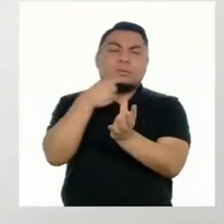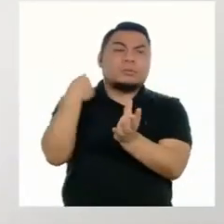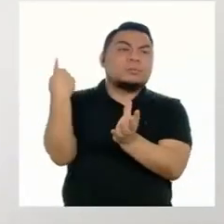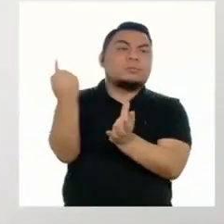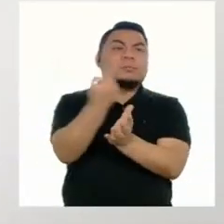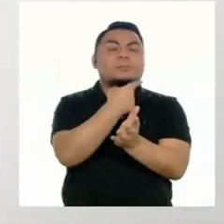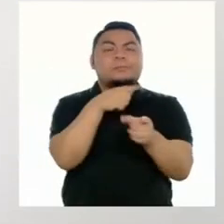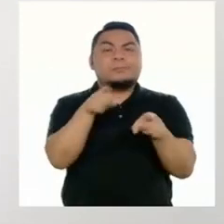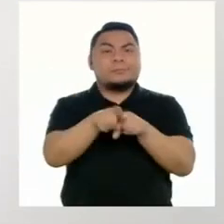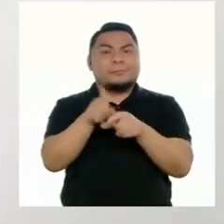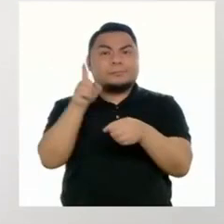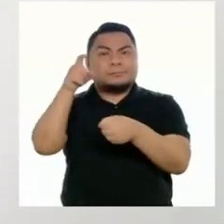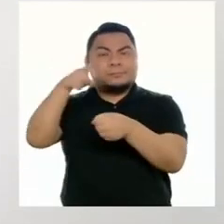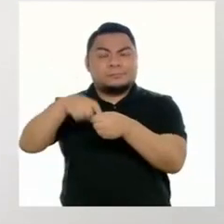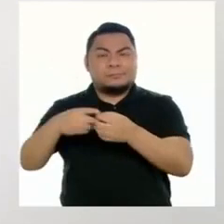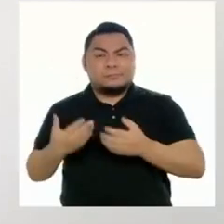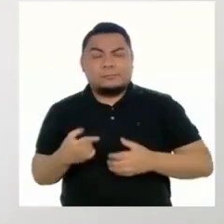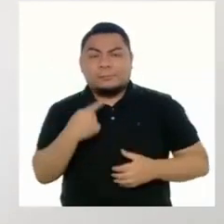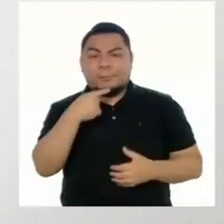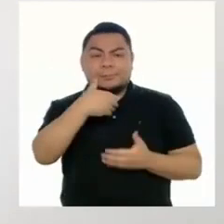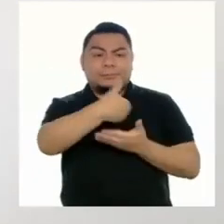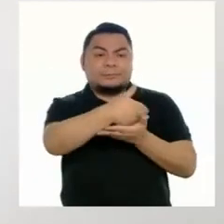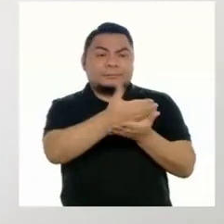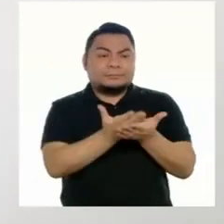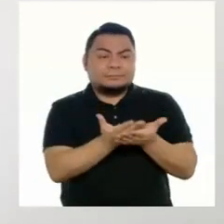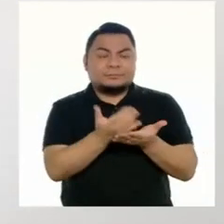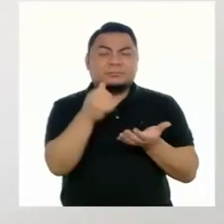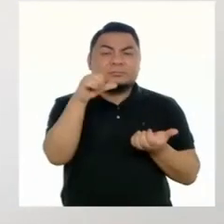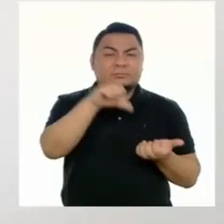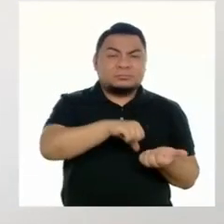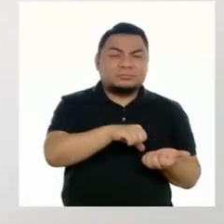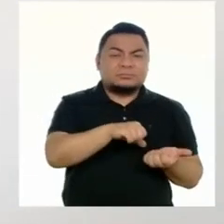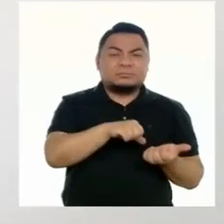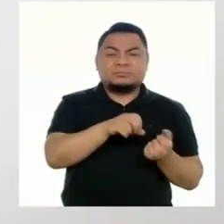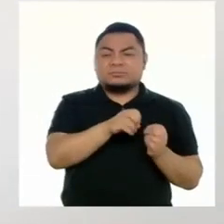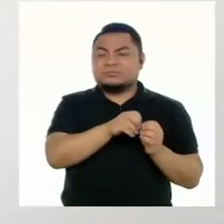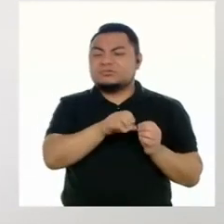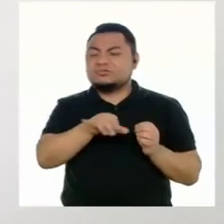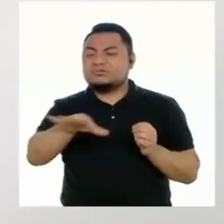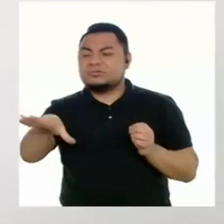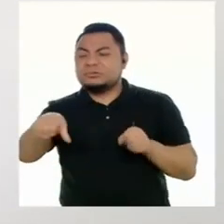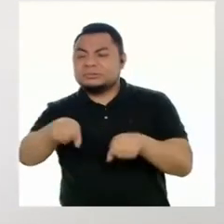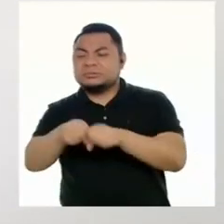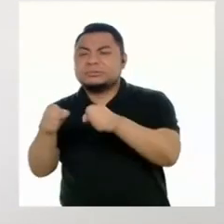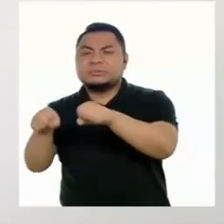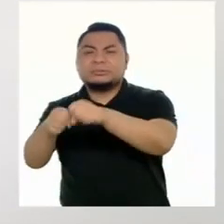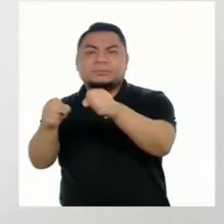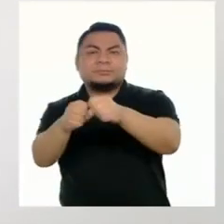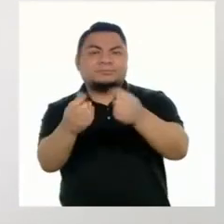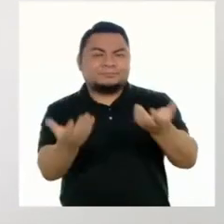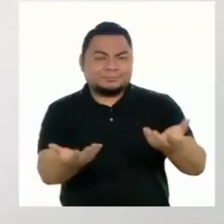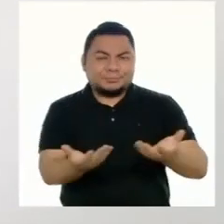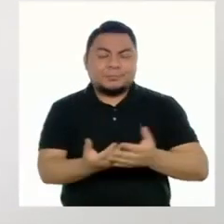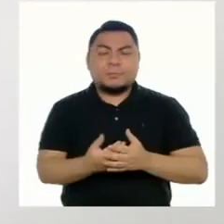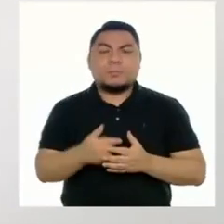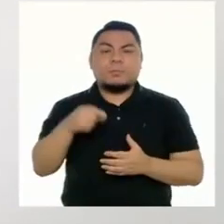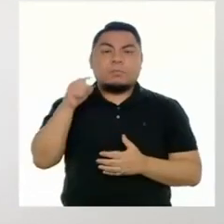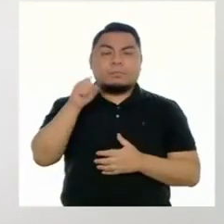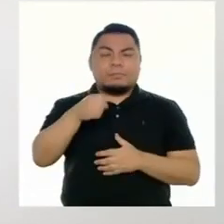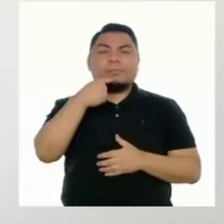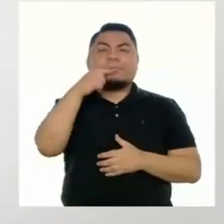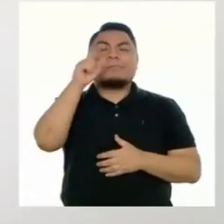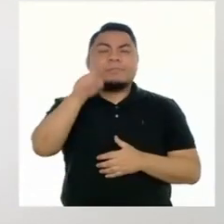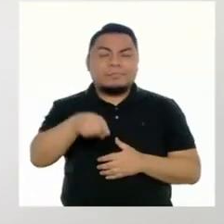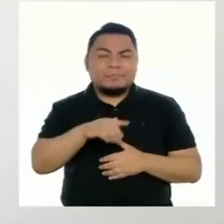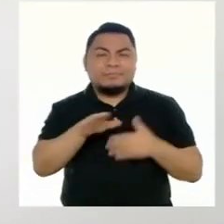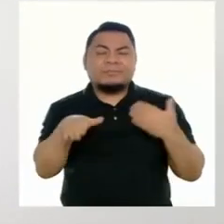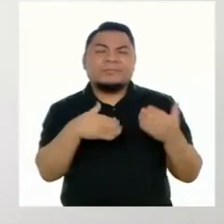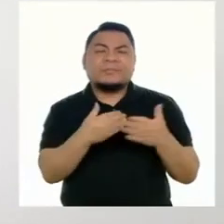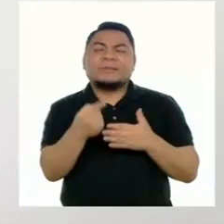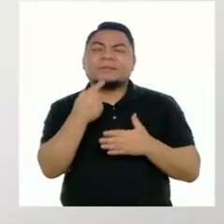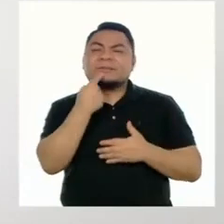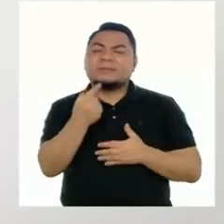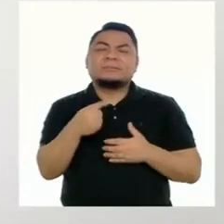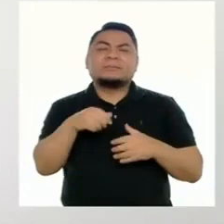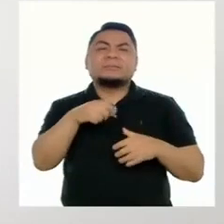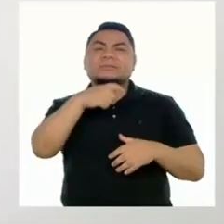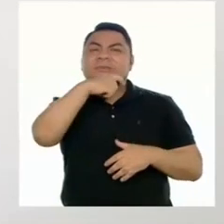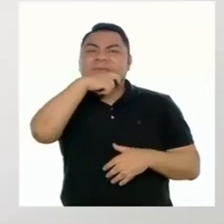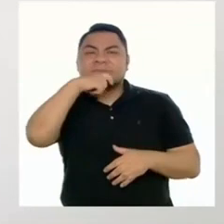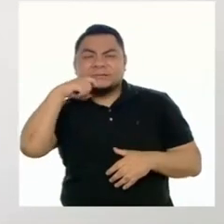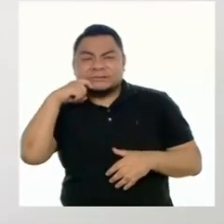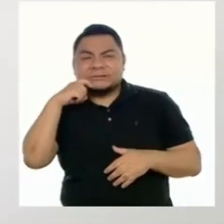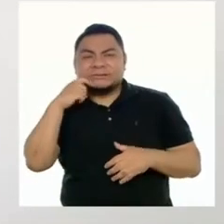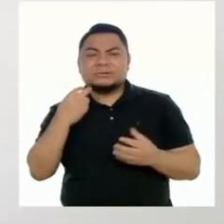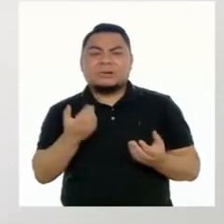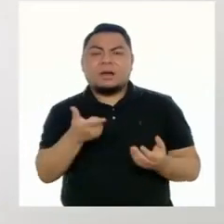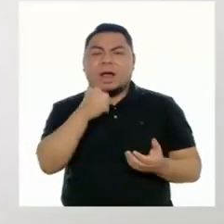un sistema. Si una parte falla, se rompe con ese equilibrio y eso es lo que ocasiona